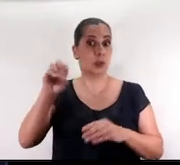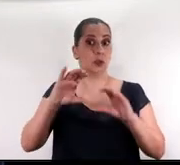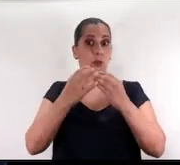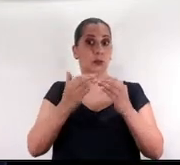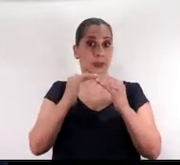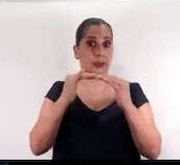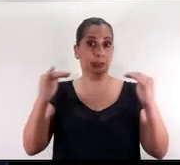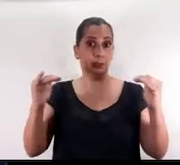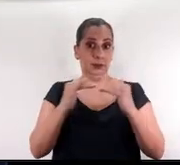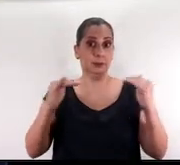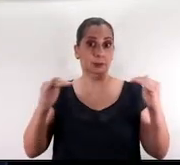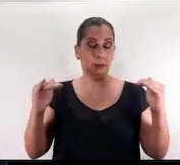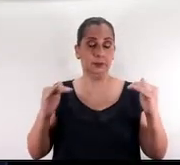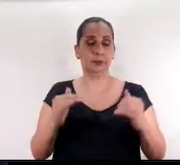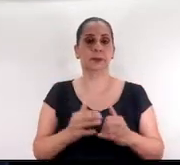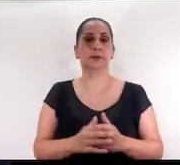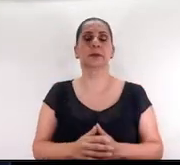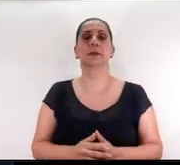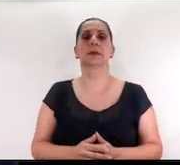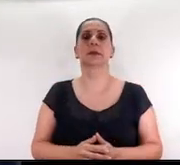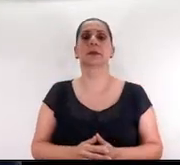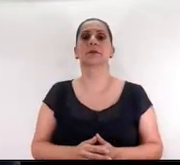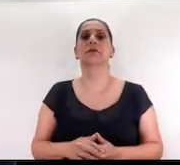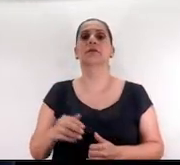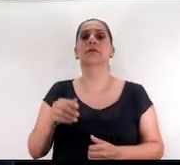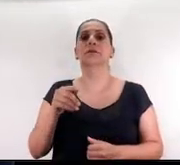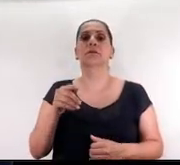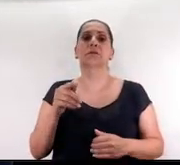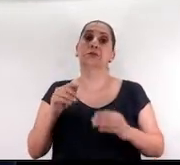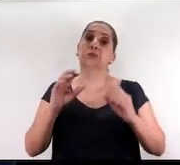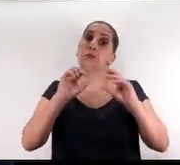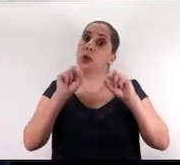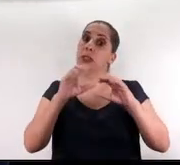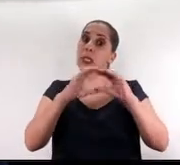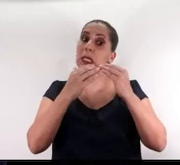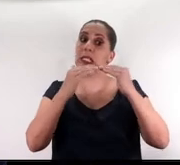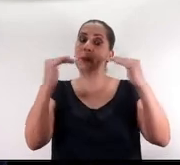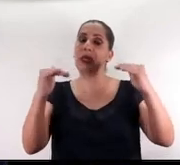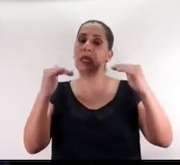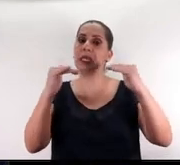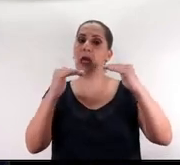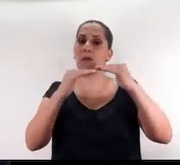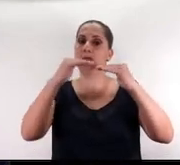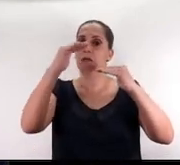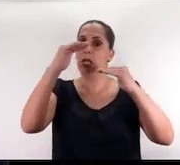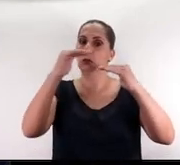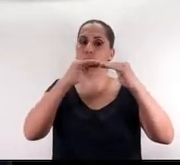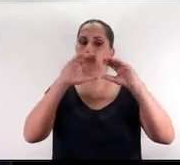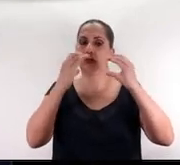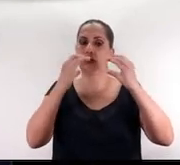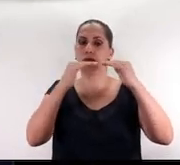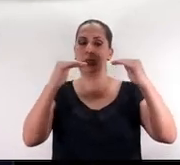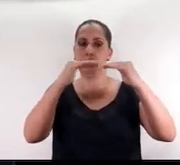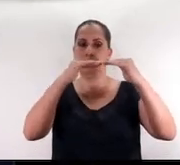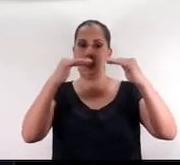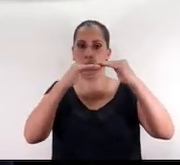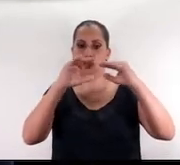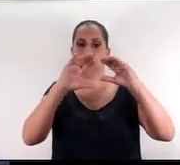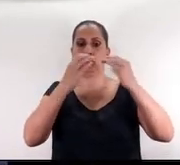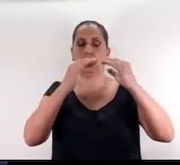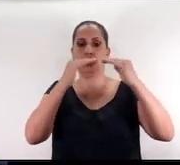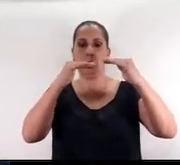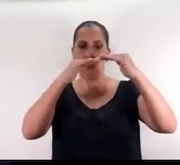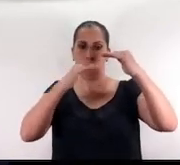que está en los estratos medios, sea estrato medio bajo, estrato medio medio o estrato medio alto. Los estratos